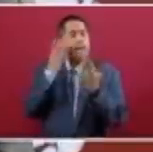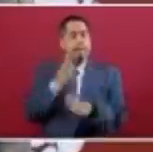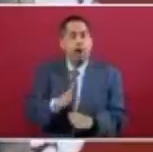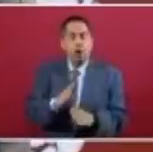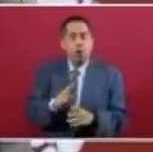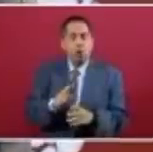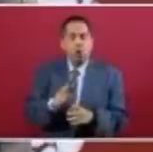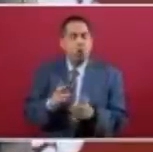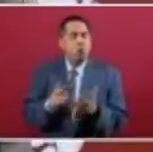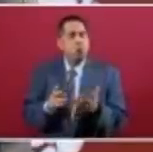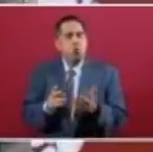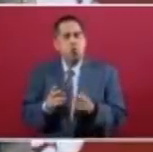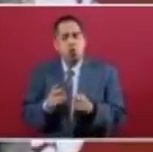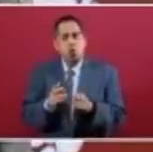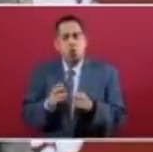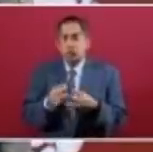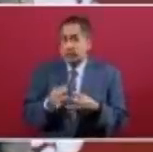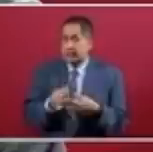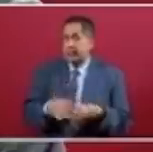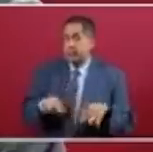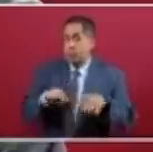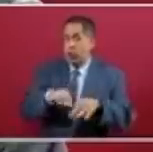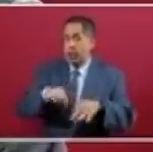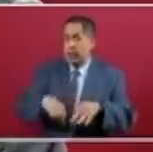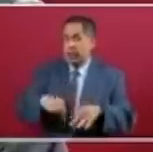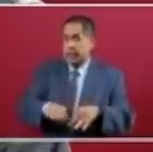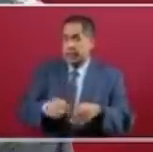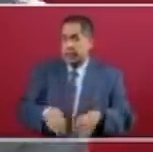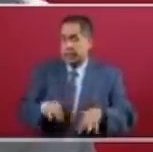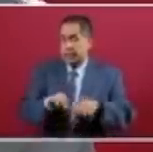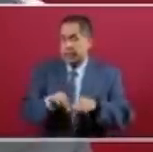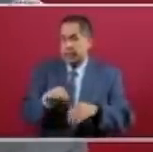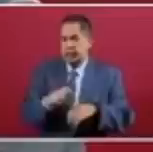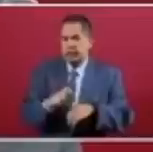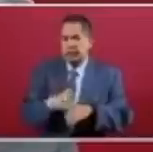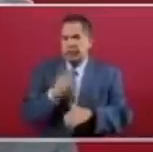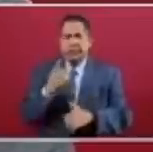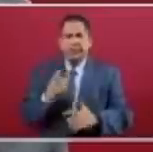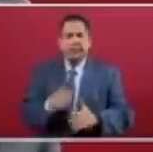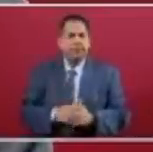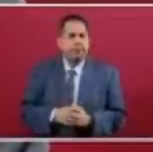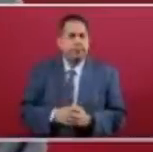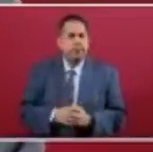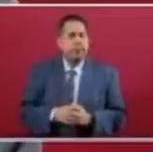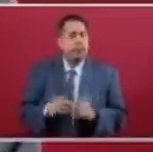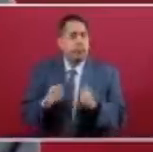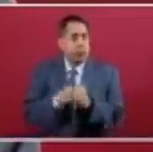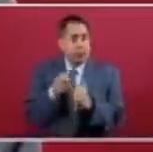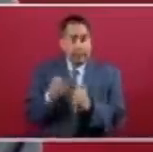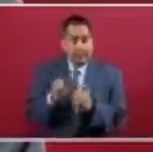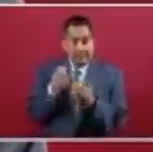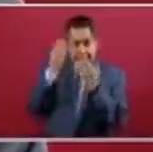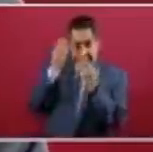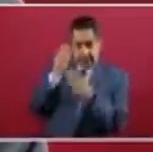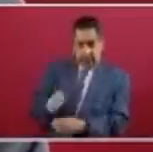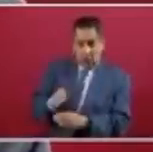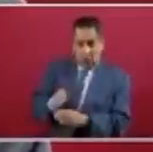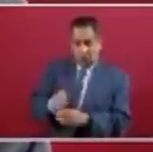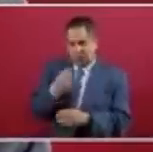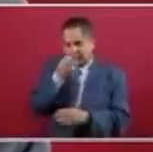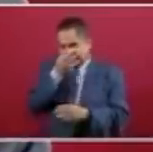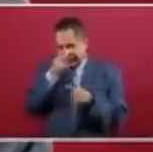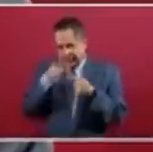muy importante, porque a través de este banco, en el mediano